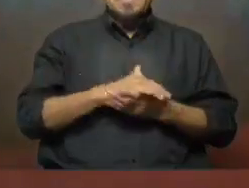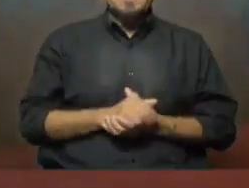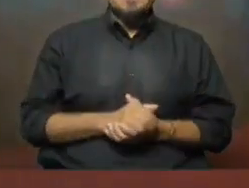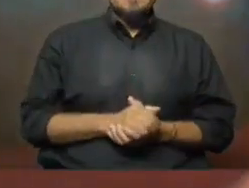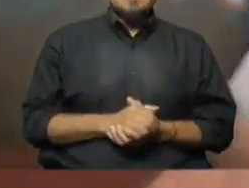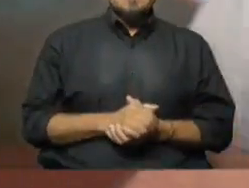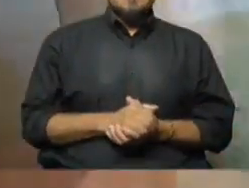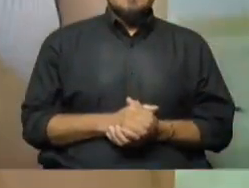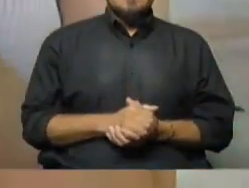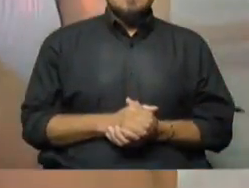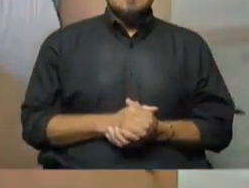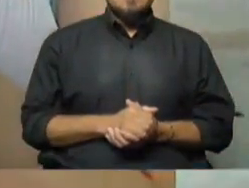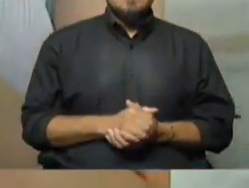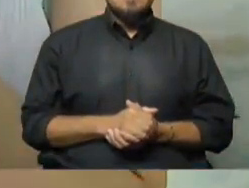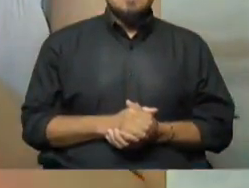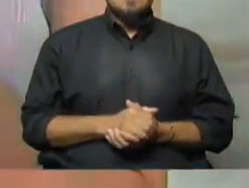ahí?